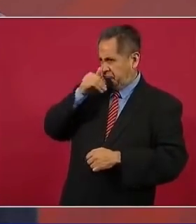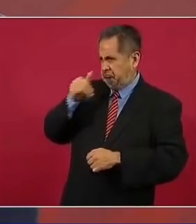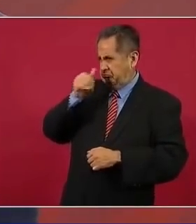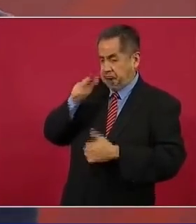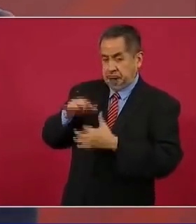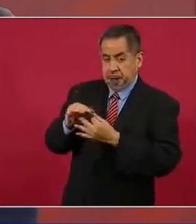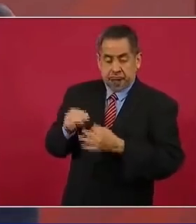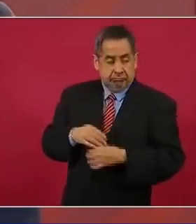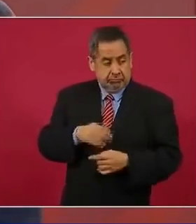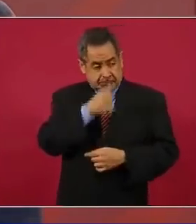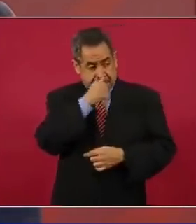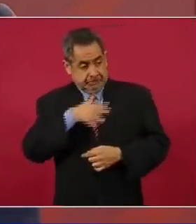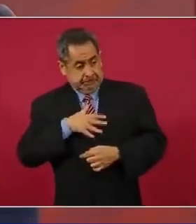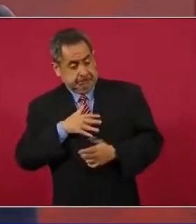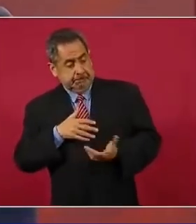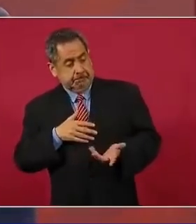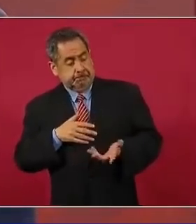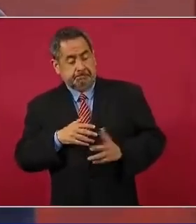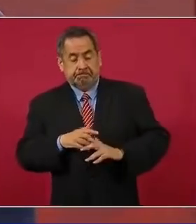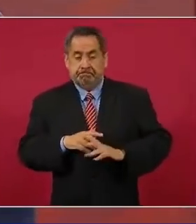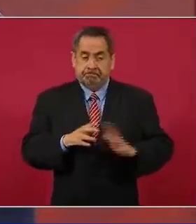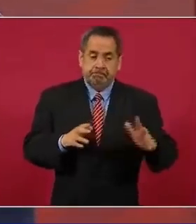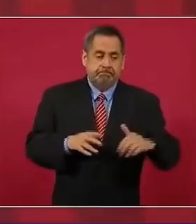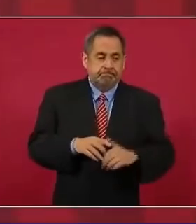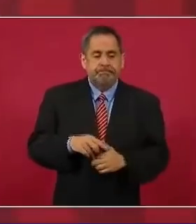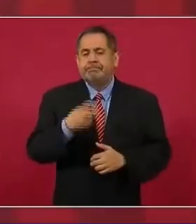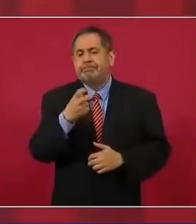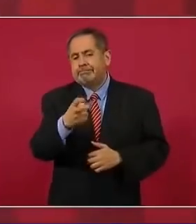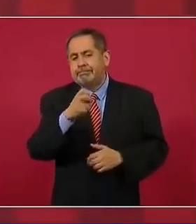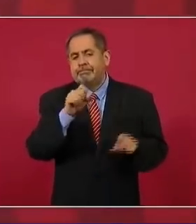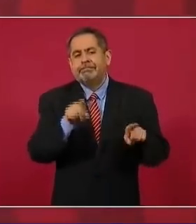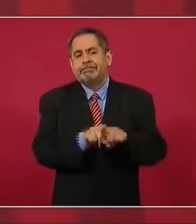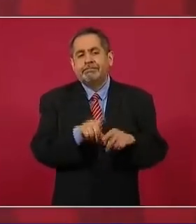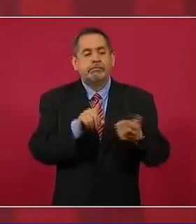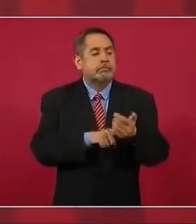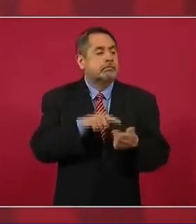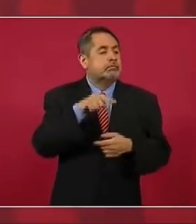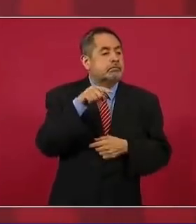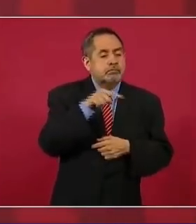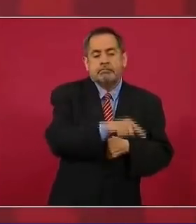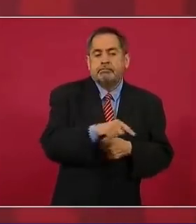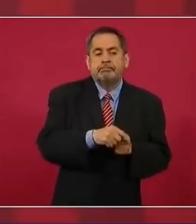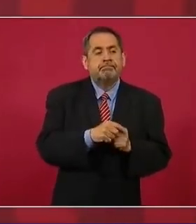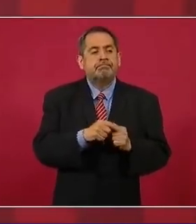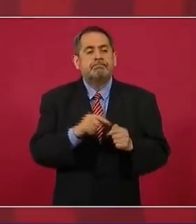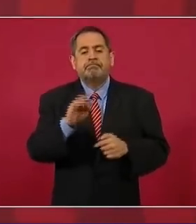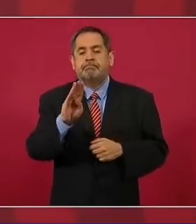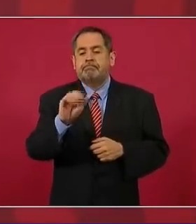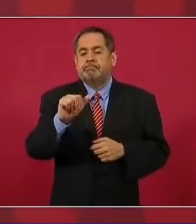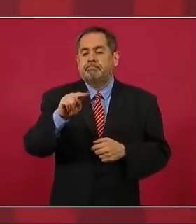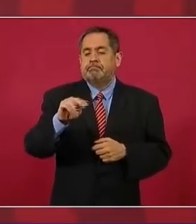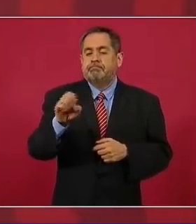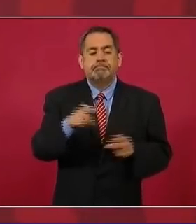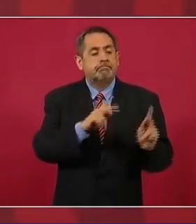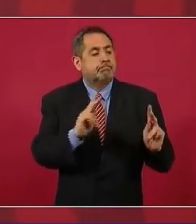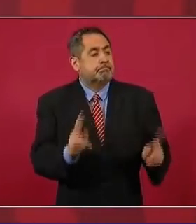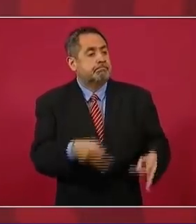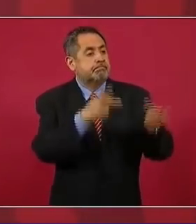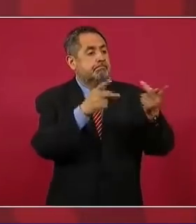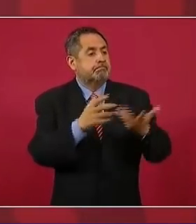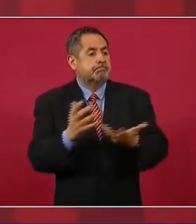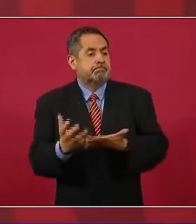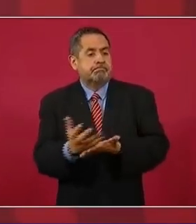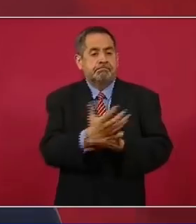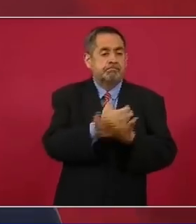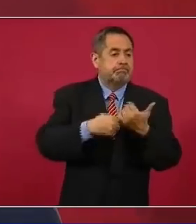y ahí salió lo de la venta de Banamex, de que no habían pagado